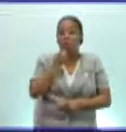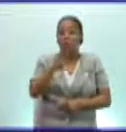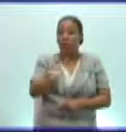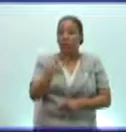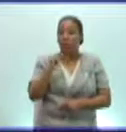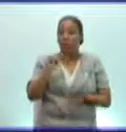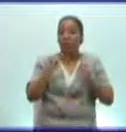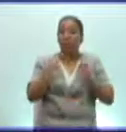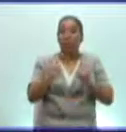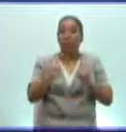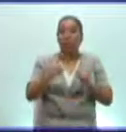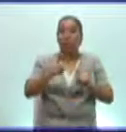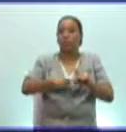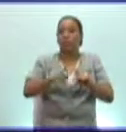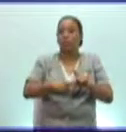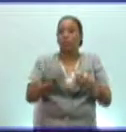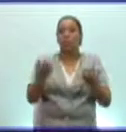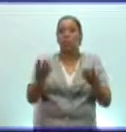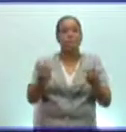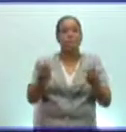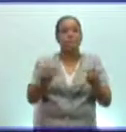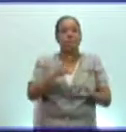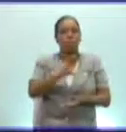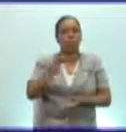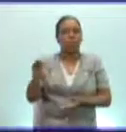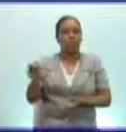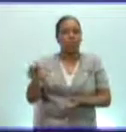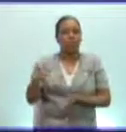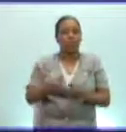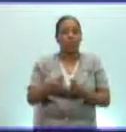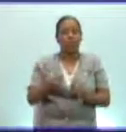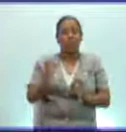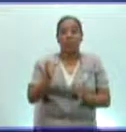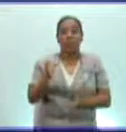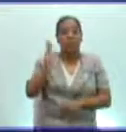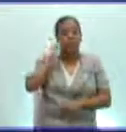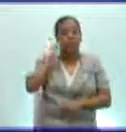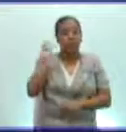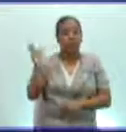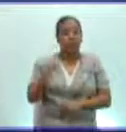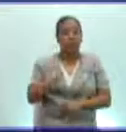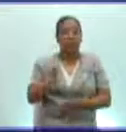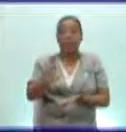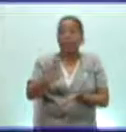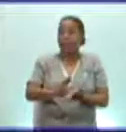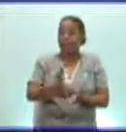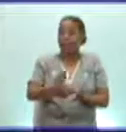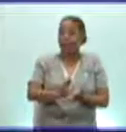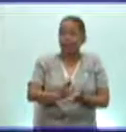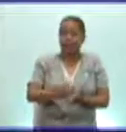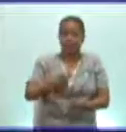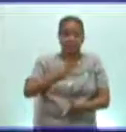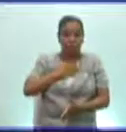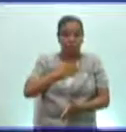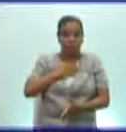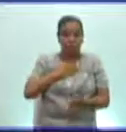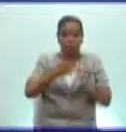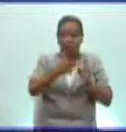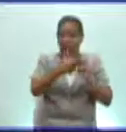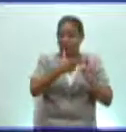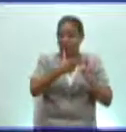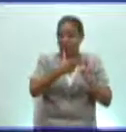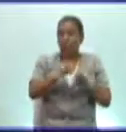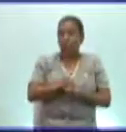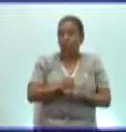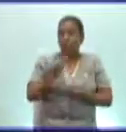de los contenidos en muchas fuentes, pero recordar siempre que el libro de texto está diseñado